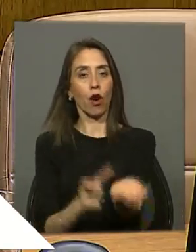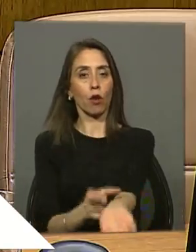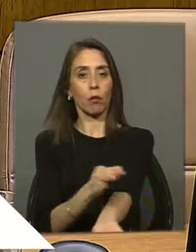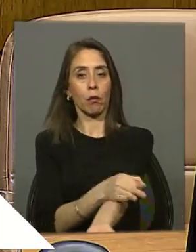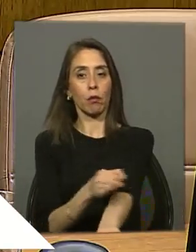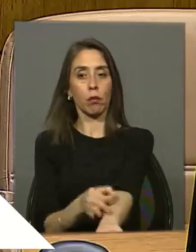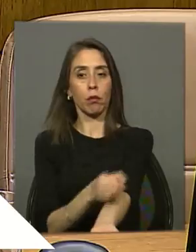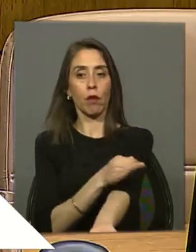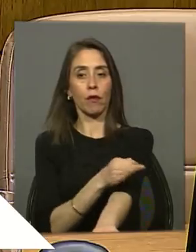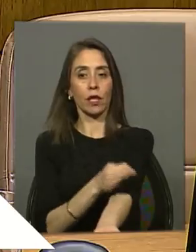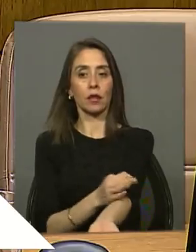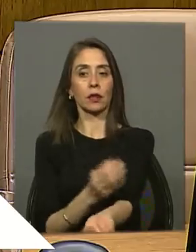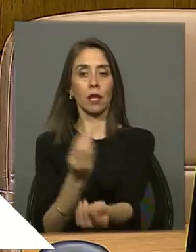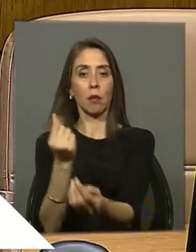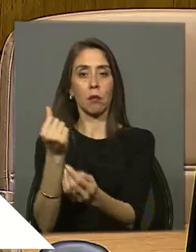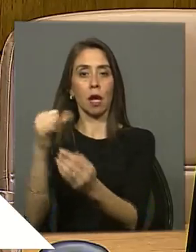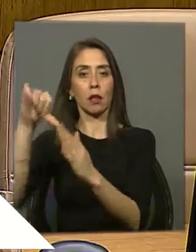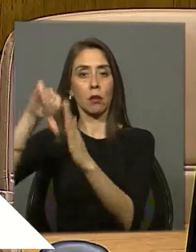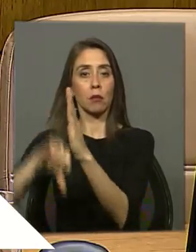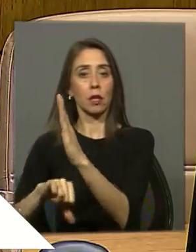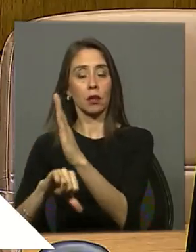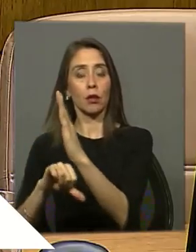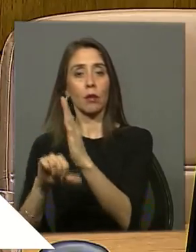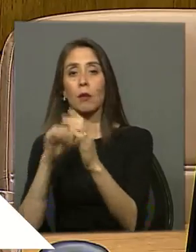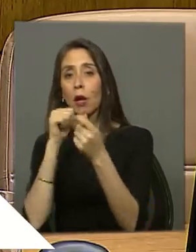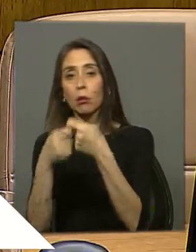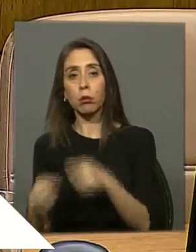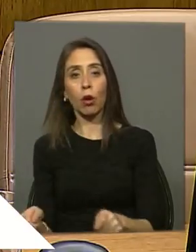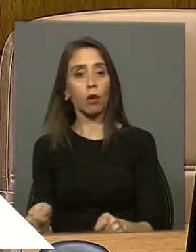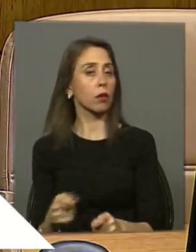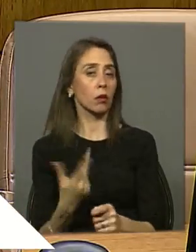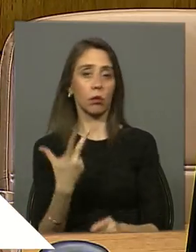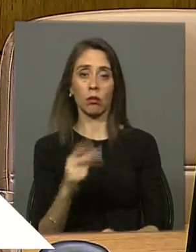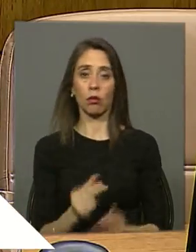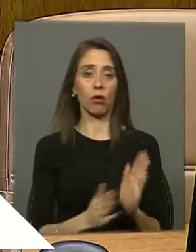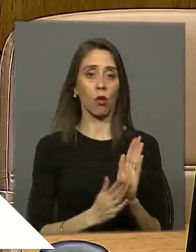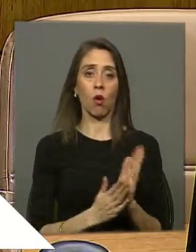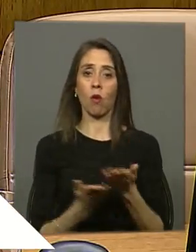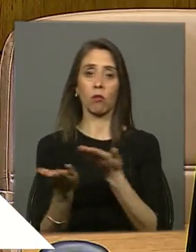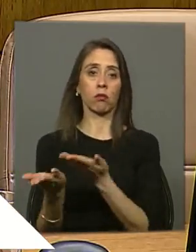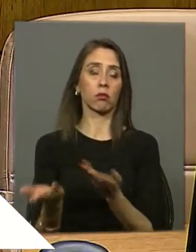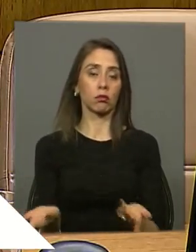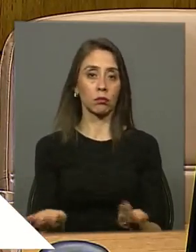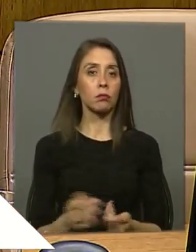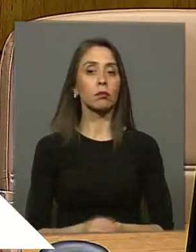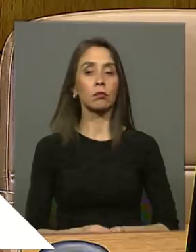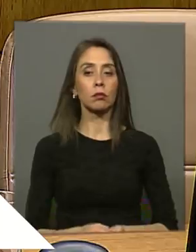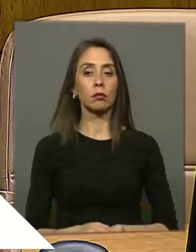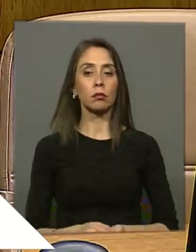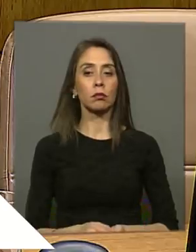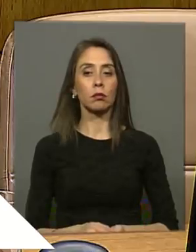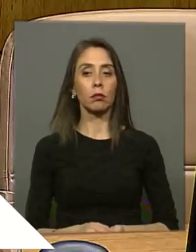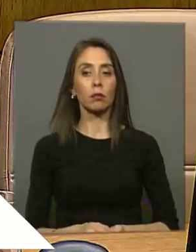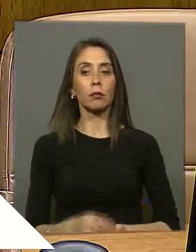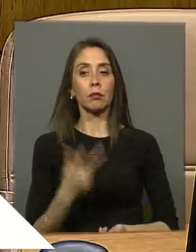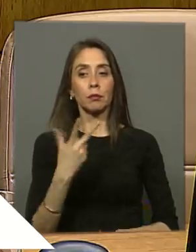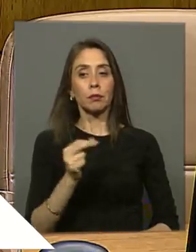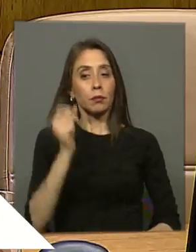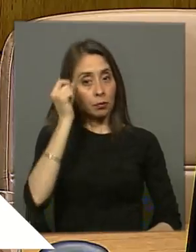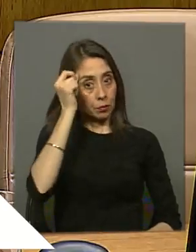más deprimidas? Claramente no quiero contarles que además nos entiende que